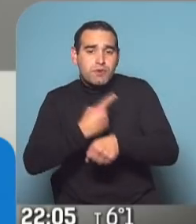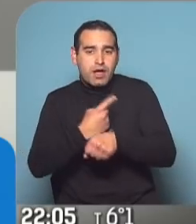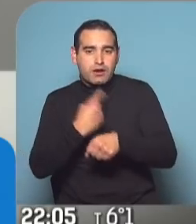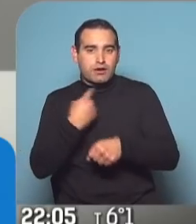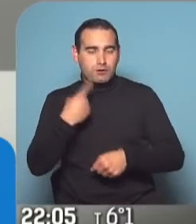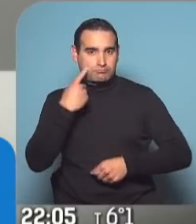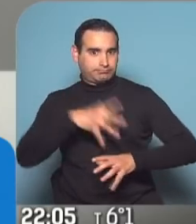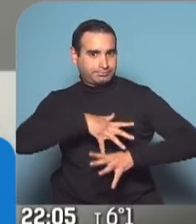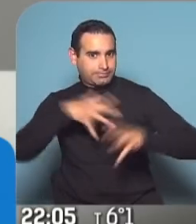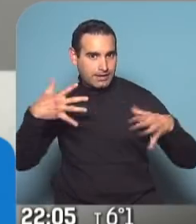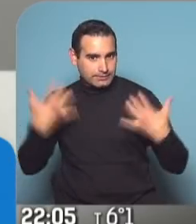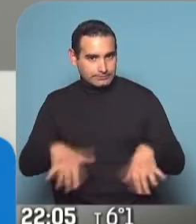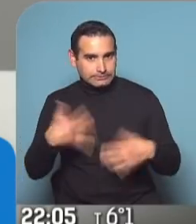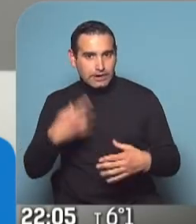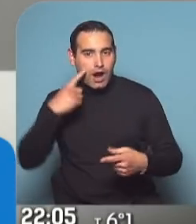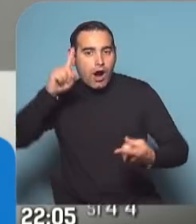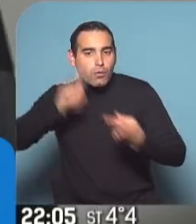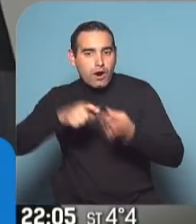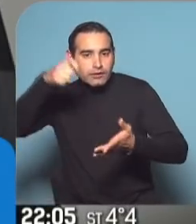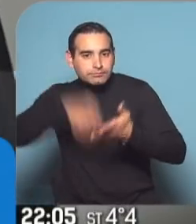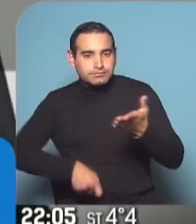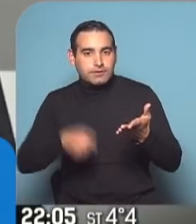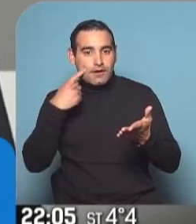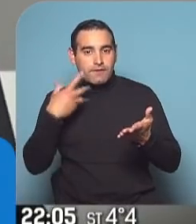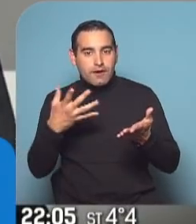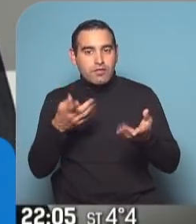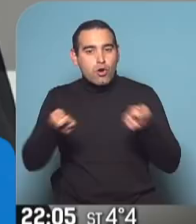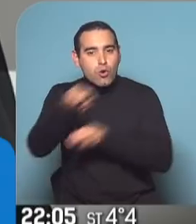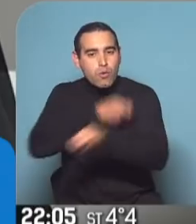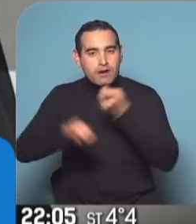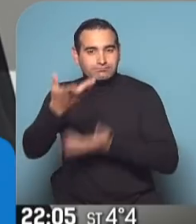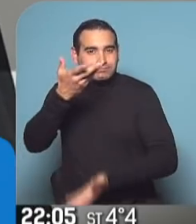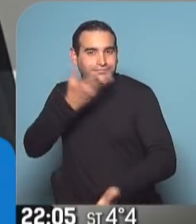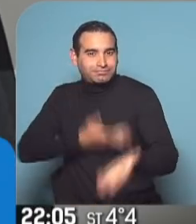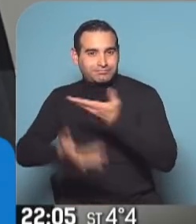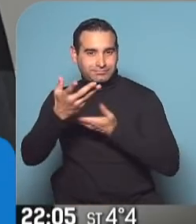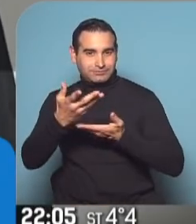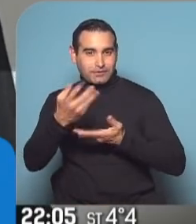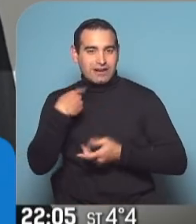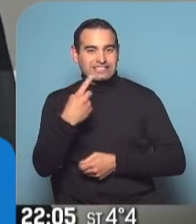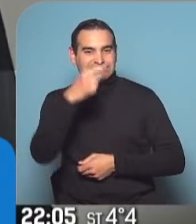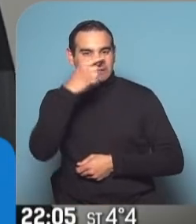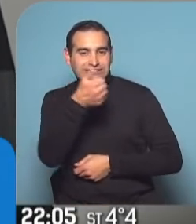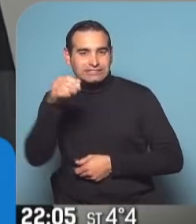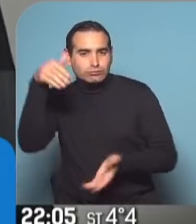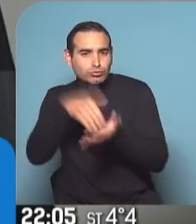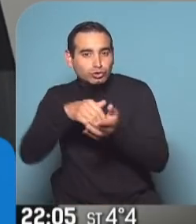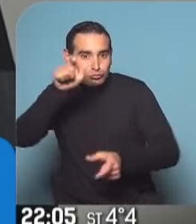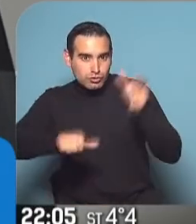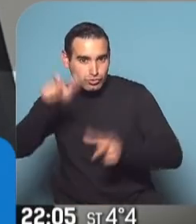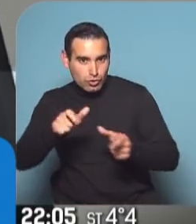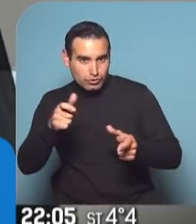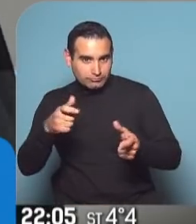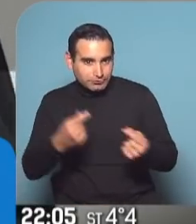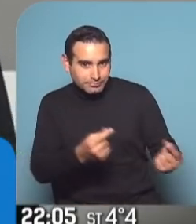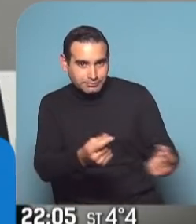highs. The agreement reached today will create a free trade area covering 760 million people,